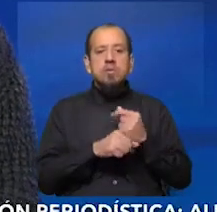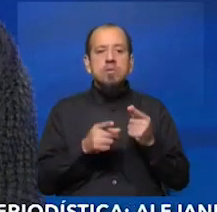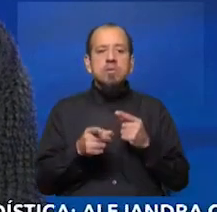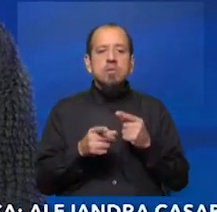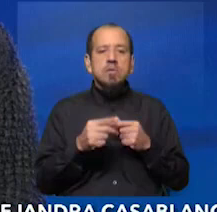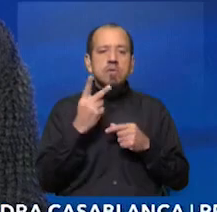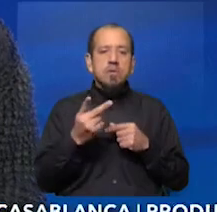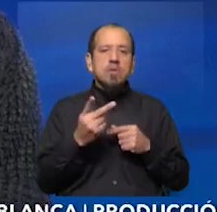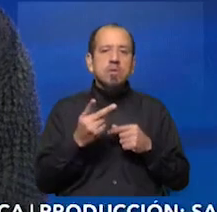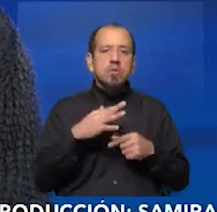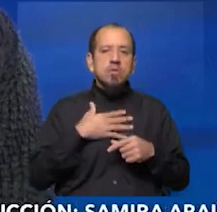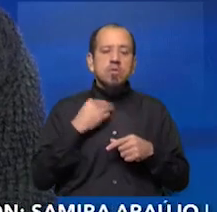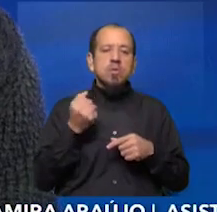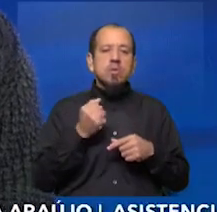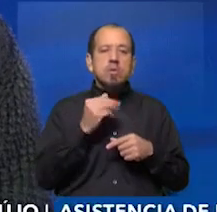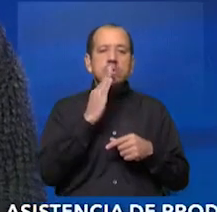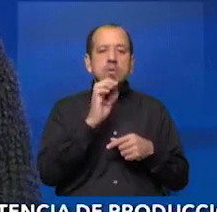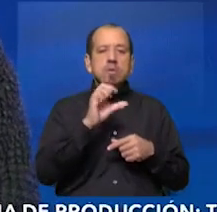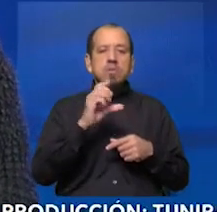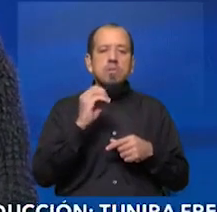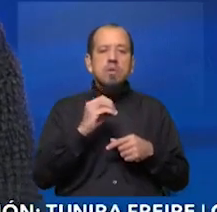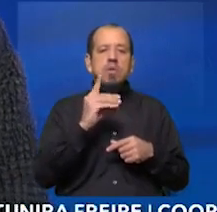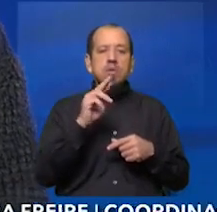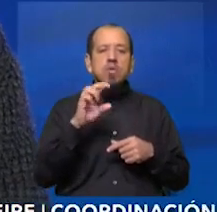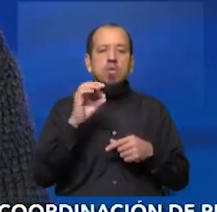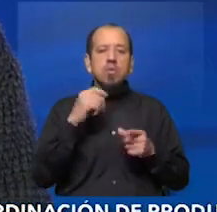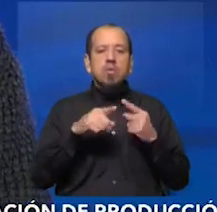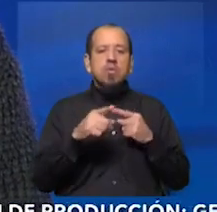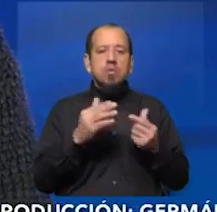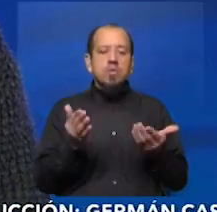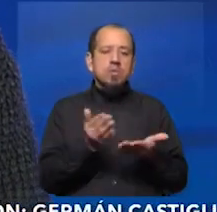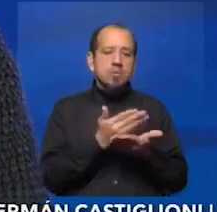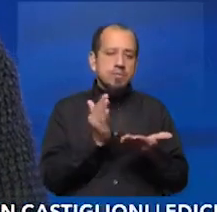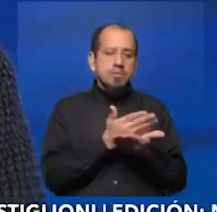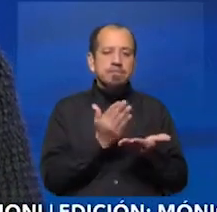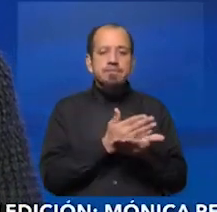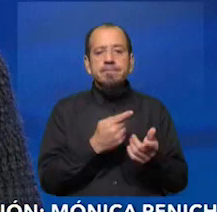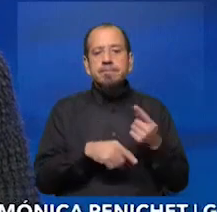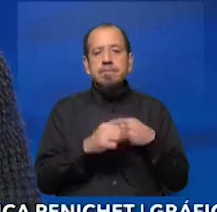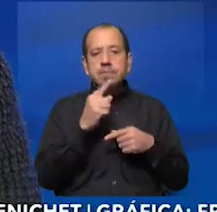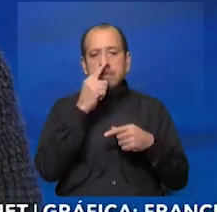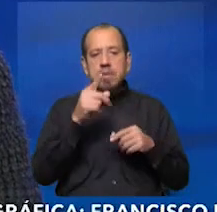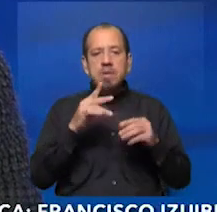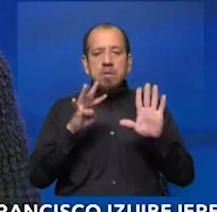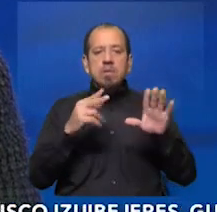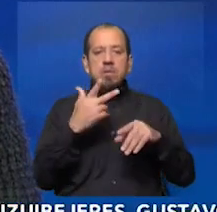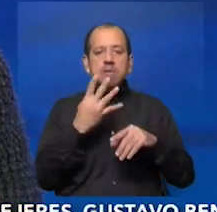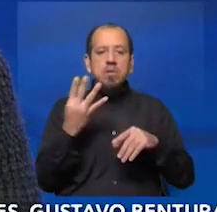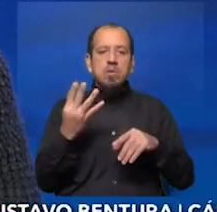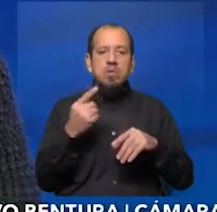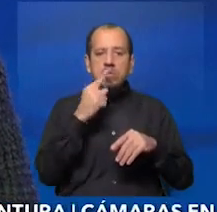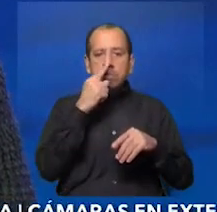dos novelas por semana Así de pelo duro que eran recopilaciones de las tiras de diario de él que son de 1934 y